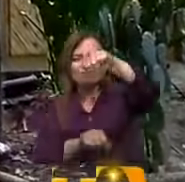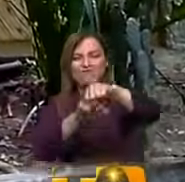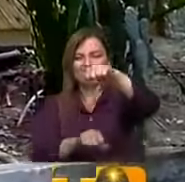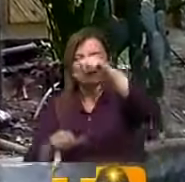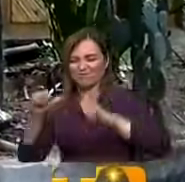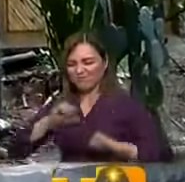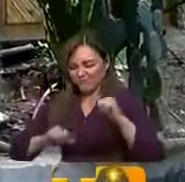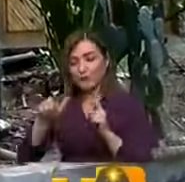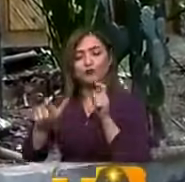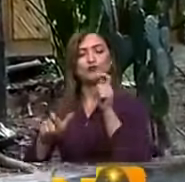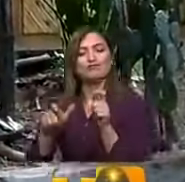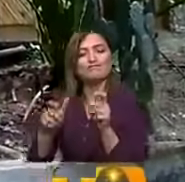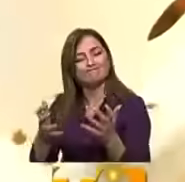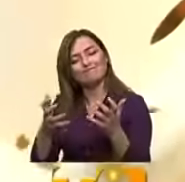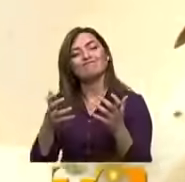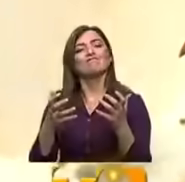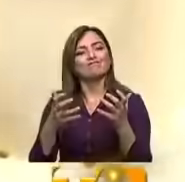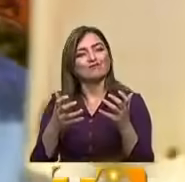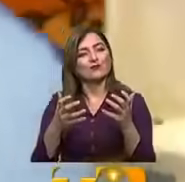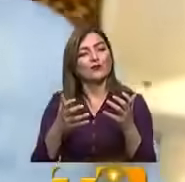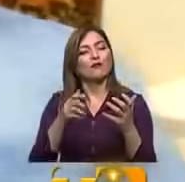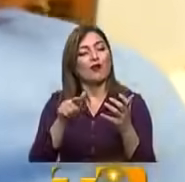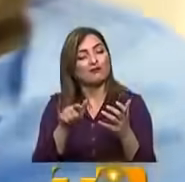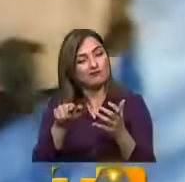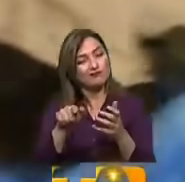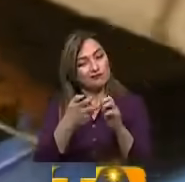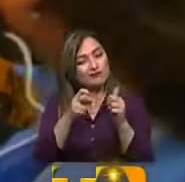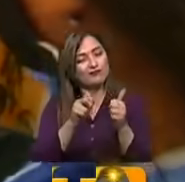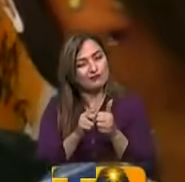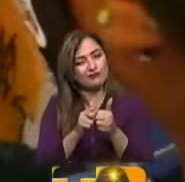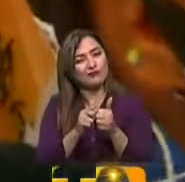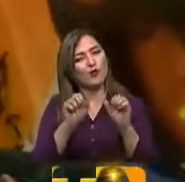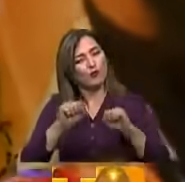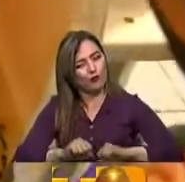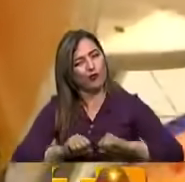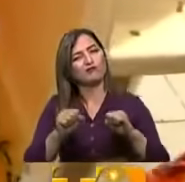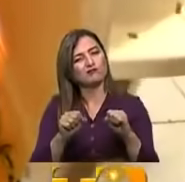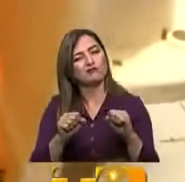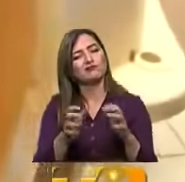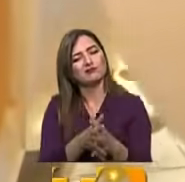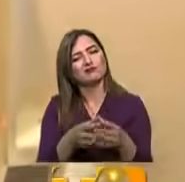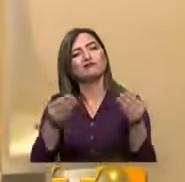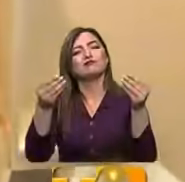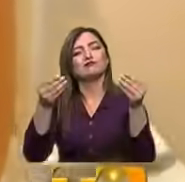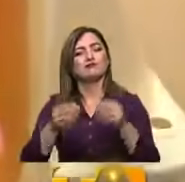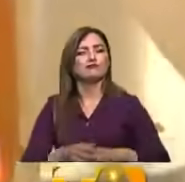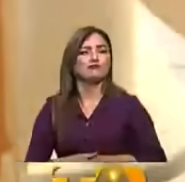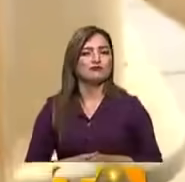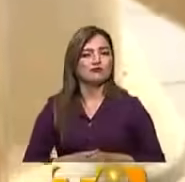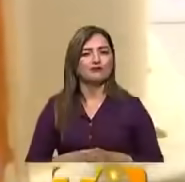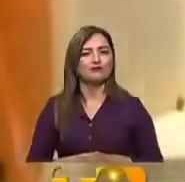común. Pero esperamos aún más poder mostrar que esos problemas pueden llegar a encontrar una solución.